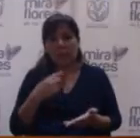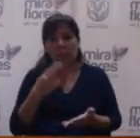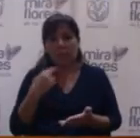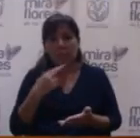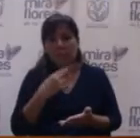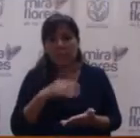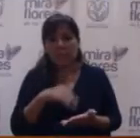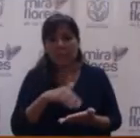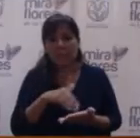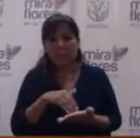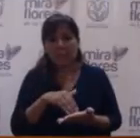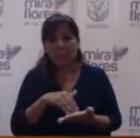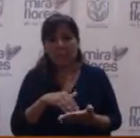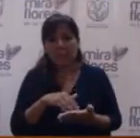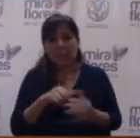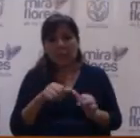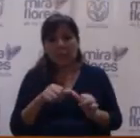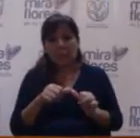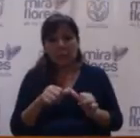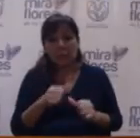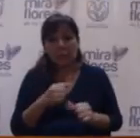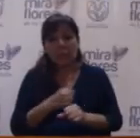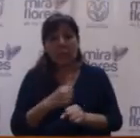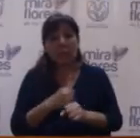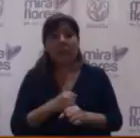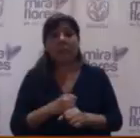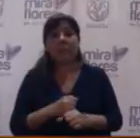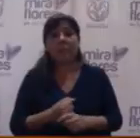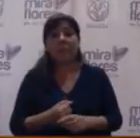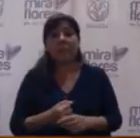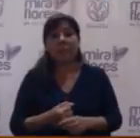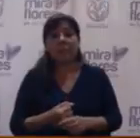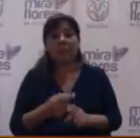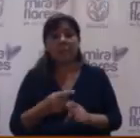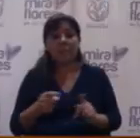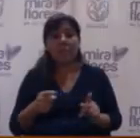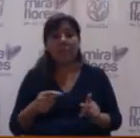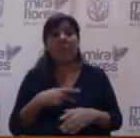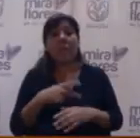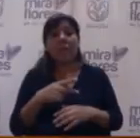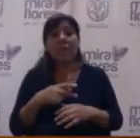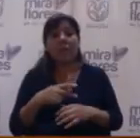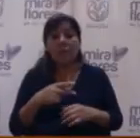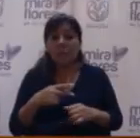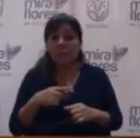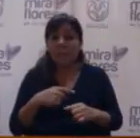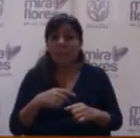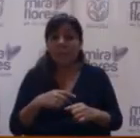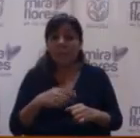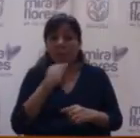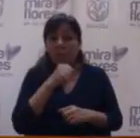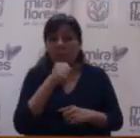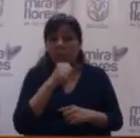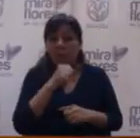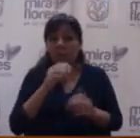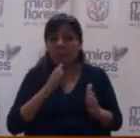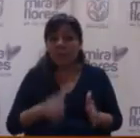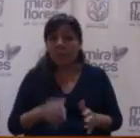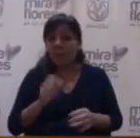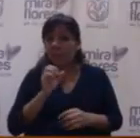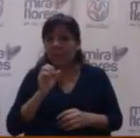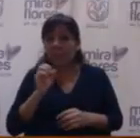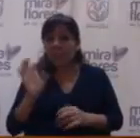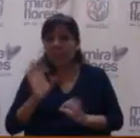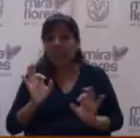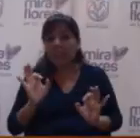funciona de la misma manera. Y sin embargo, los periodistas no se rajan la vestidura con el Restaurante Central, pero sí se rajan